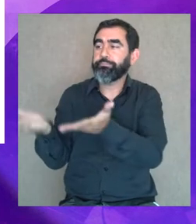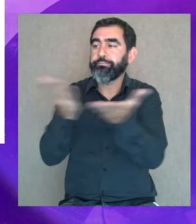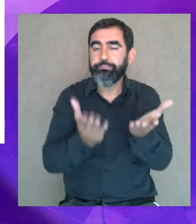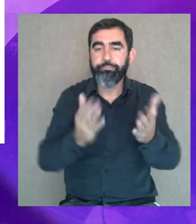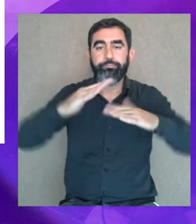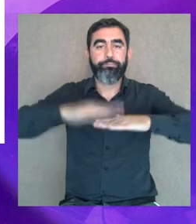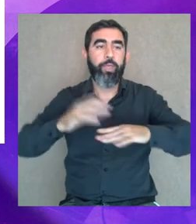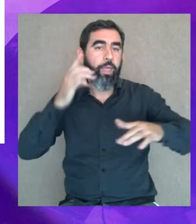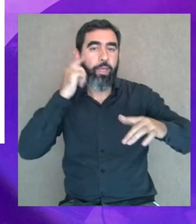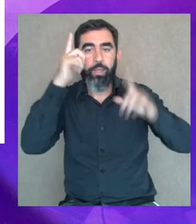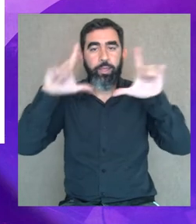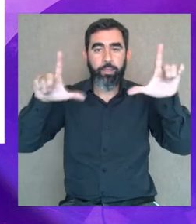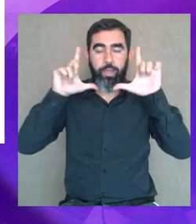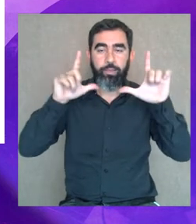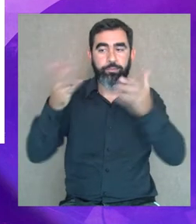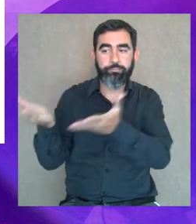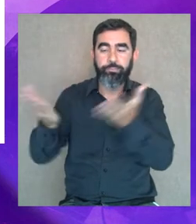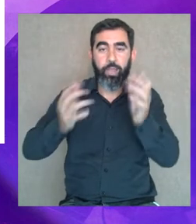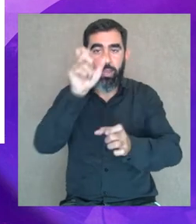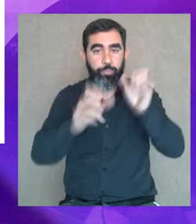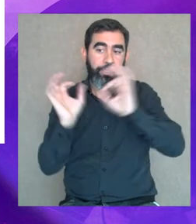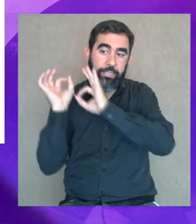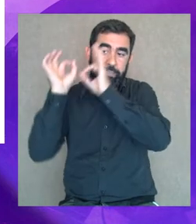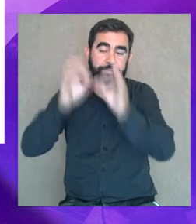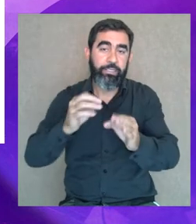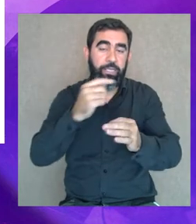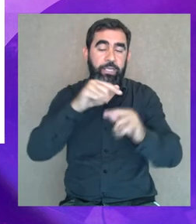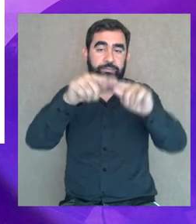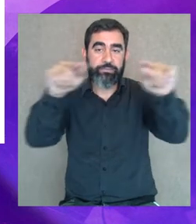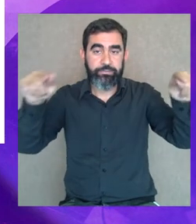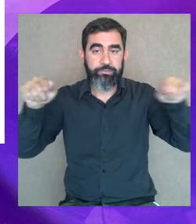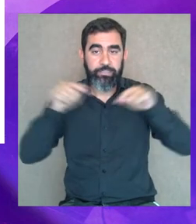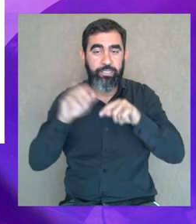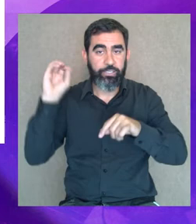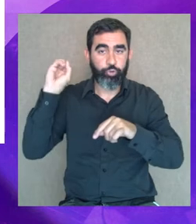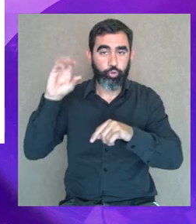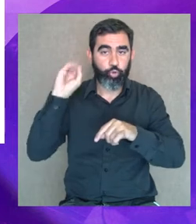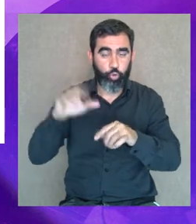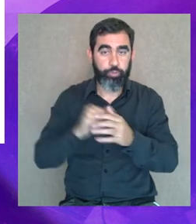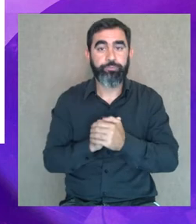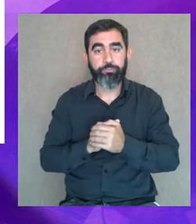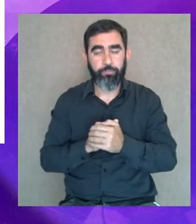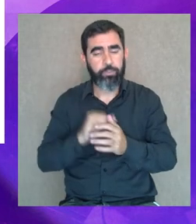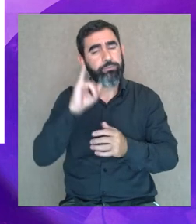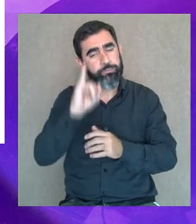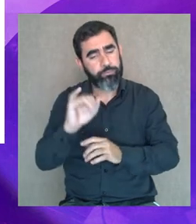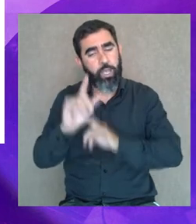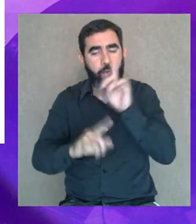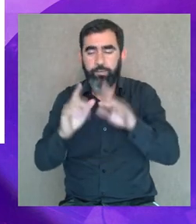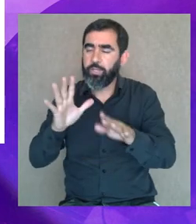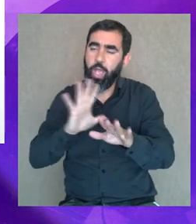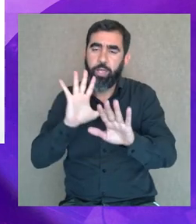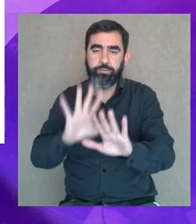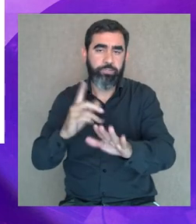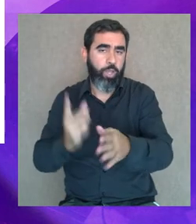es más que dan la cara que reciben al público cuando llega a cada una de las salas de vettel sobre nos pasa nos pasa